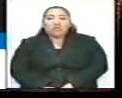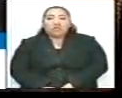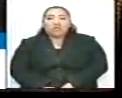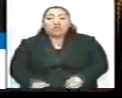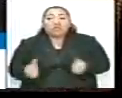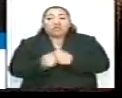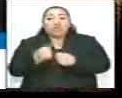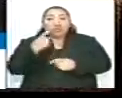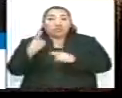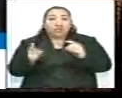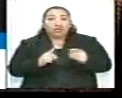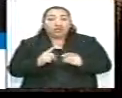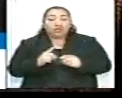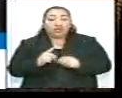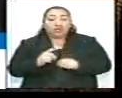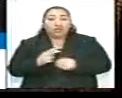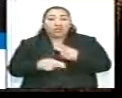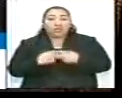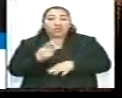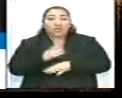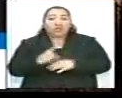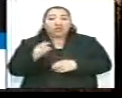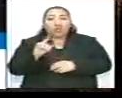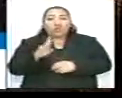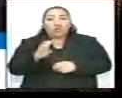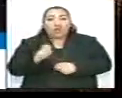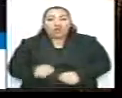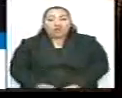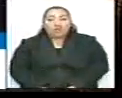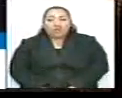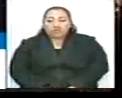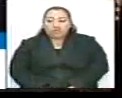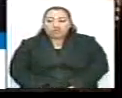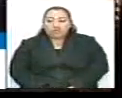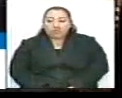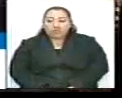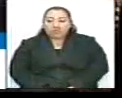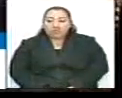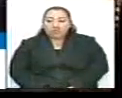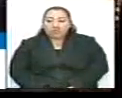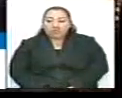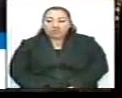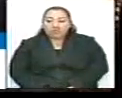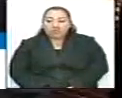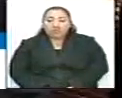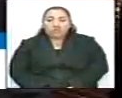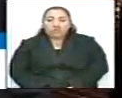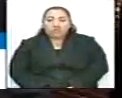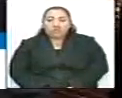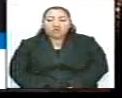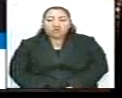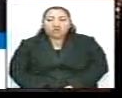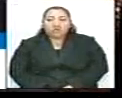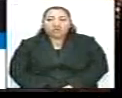de Desarrollo Urbano. Usted recordará que producto del fenómeno del Niño Costero se identificó